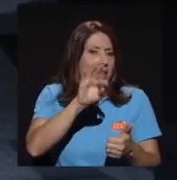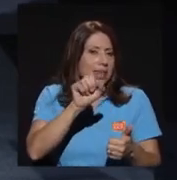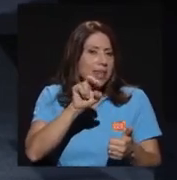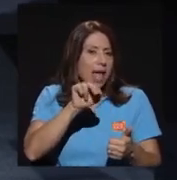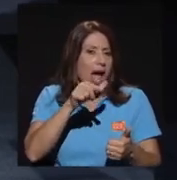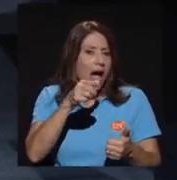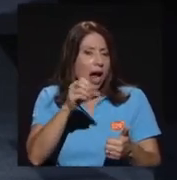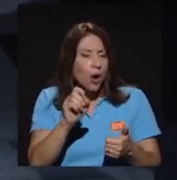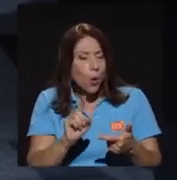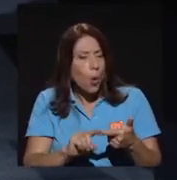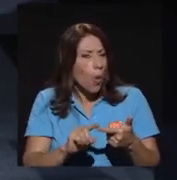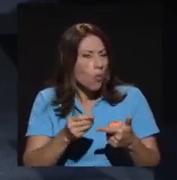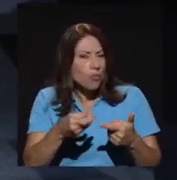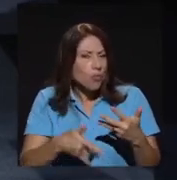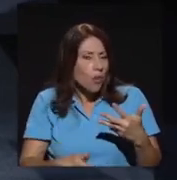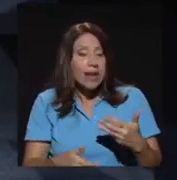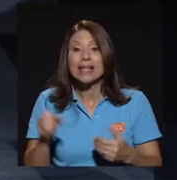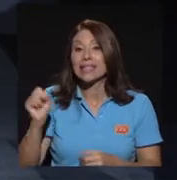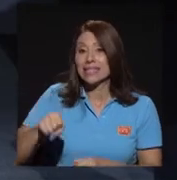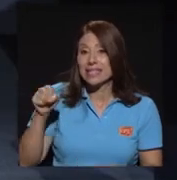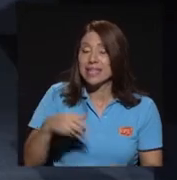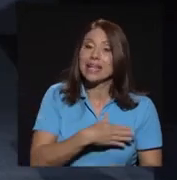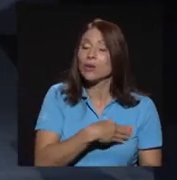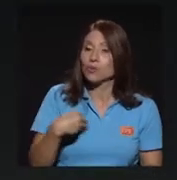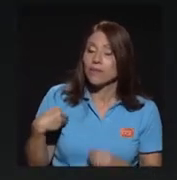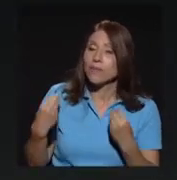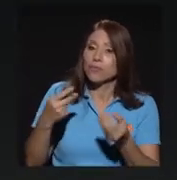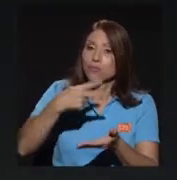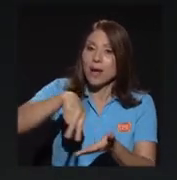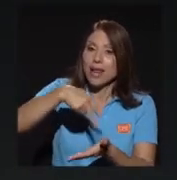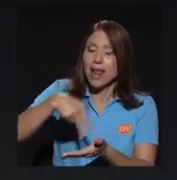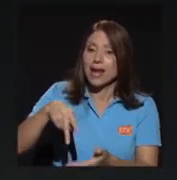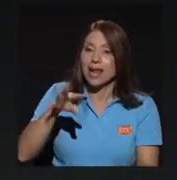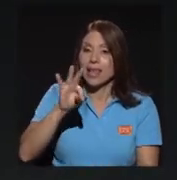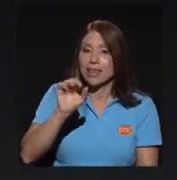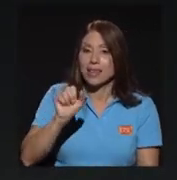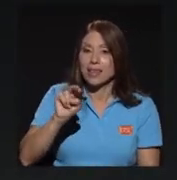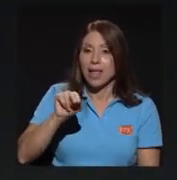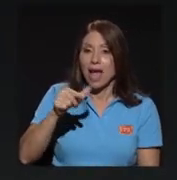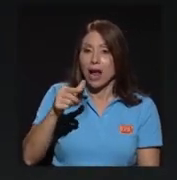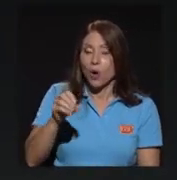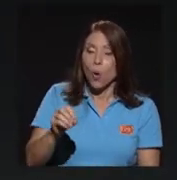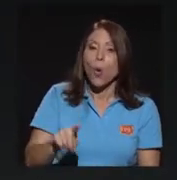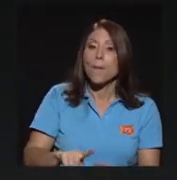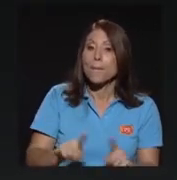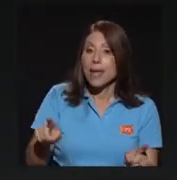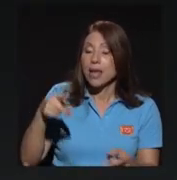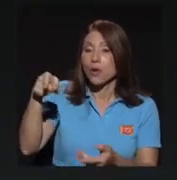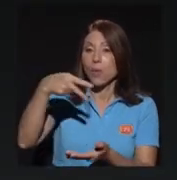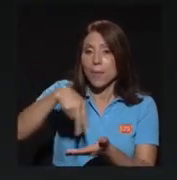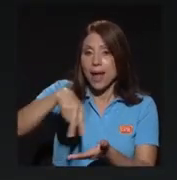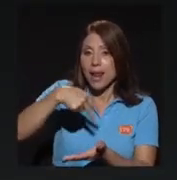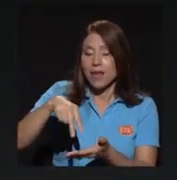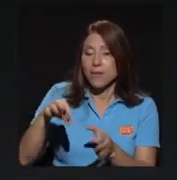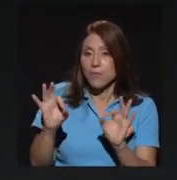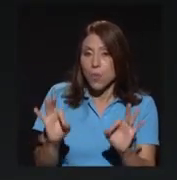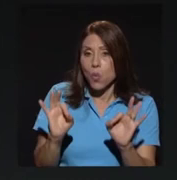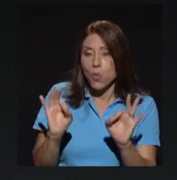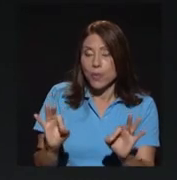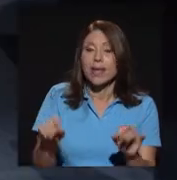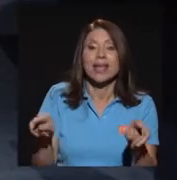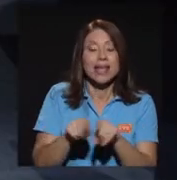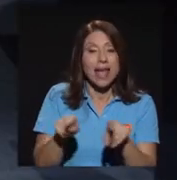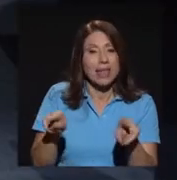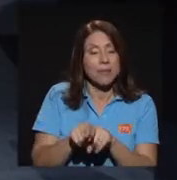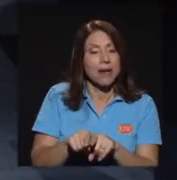tropicales me gusta bailar tango así que está así pero él baila baila muy bien y además era era